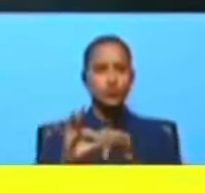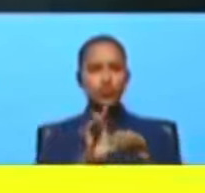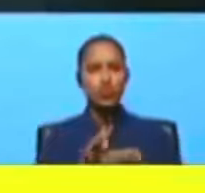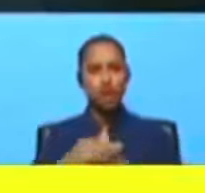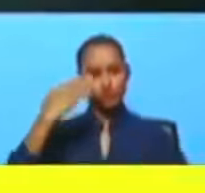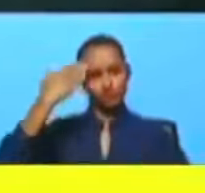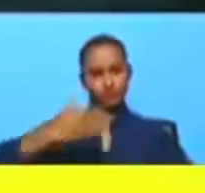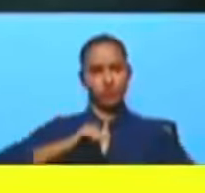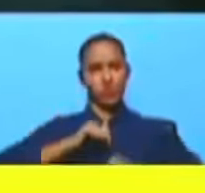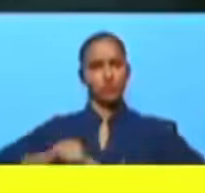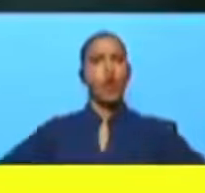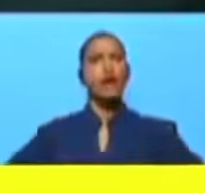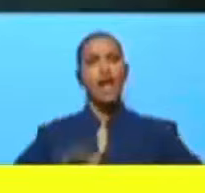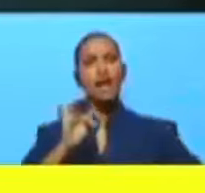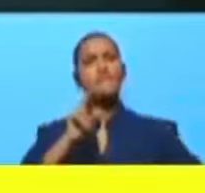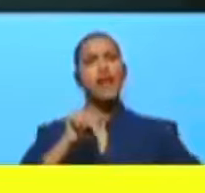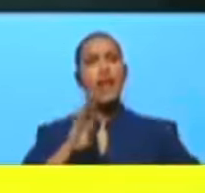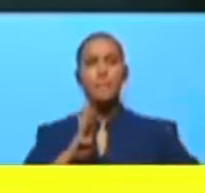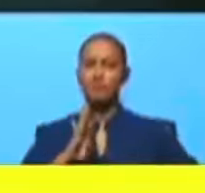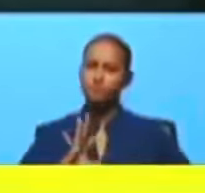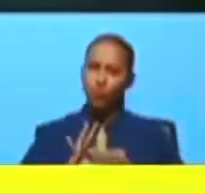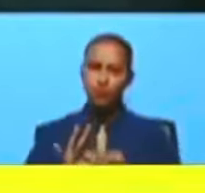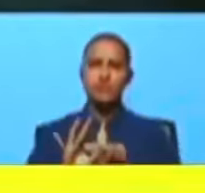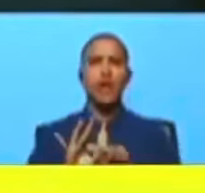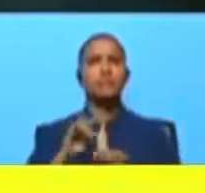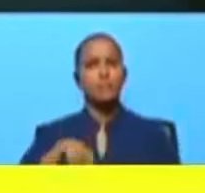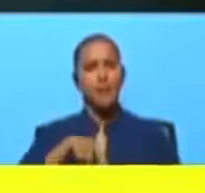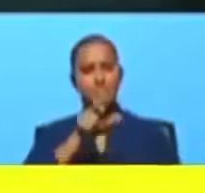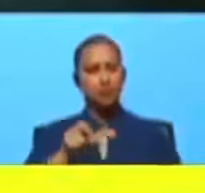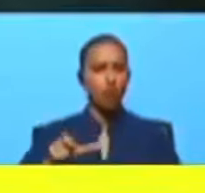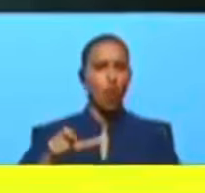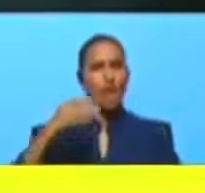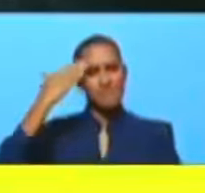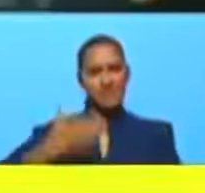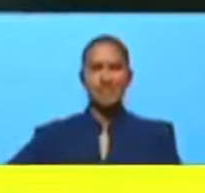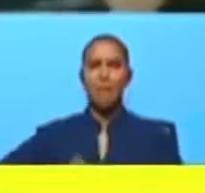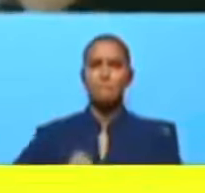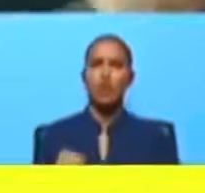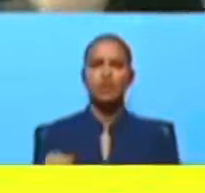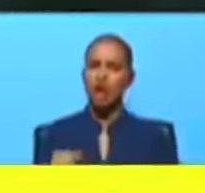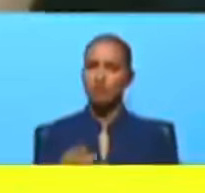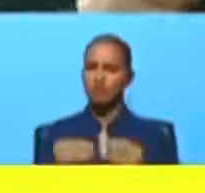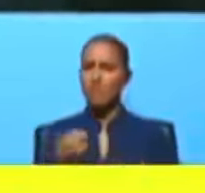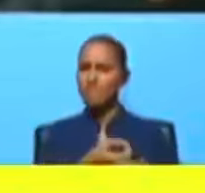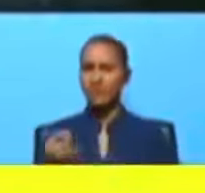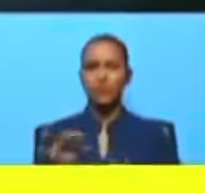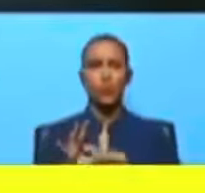Nacional Bolivariana. Máximo Unión Cívico-Militar Policial Perfecta.